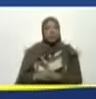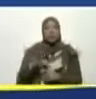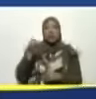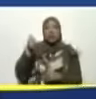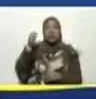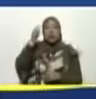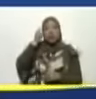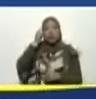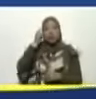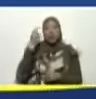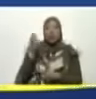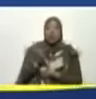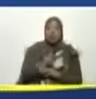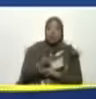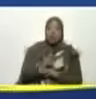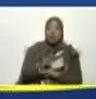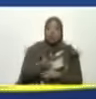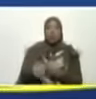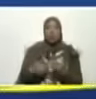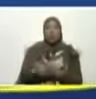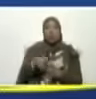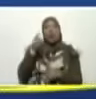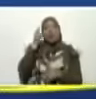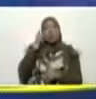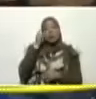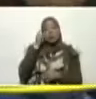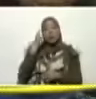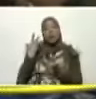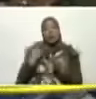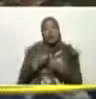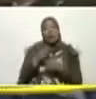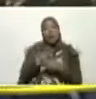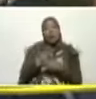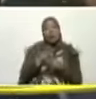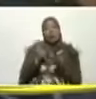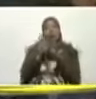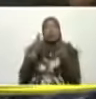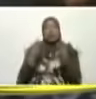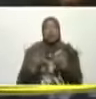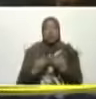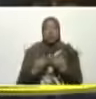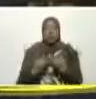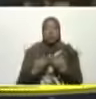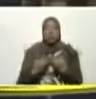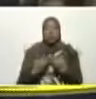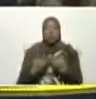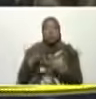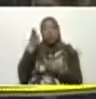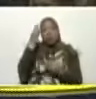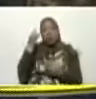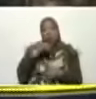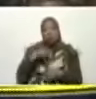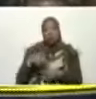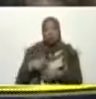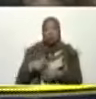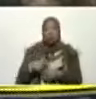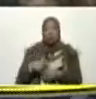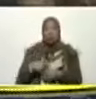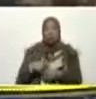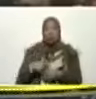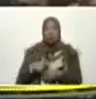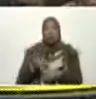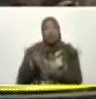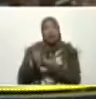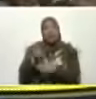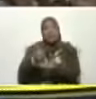de permiso para que vayan a celebrar y a compartir con su familia. Que Dios me los bendiga.